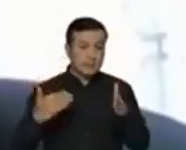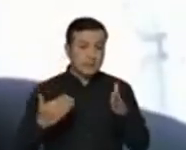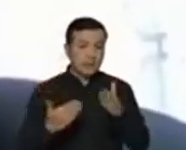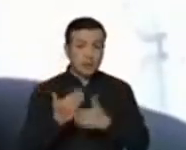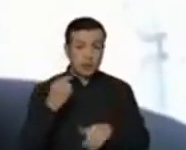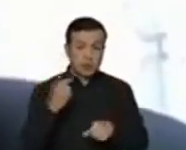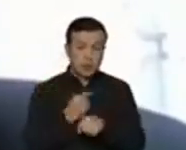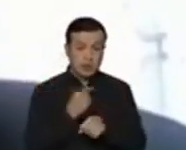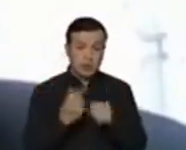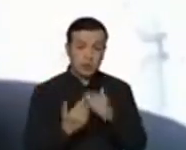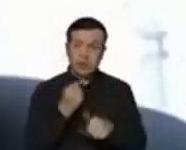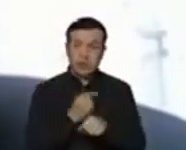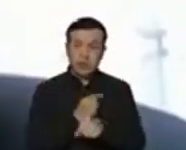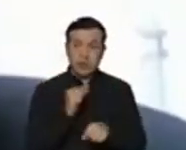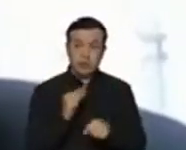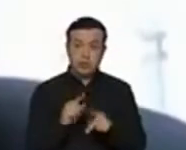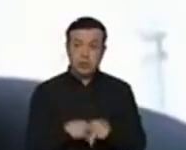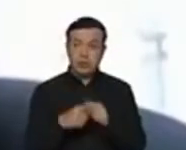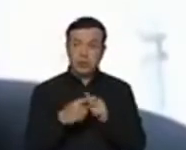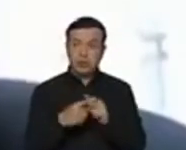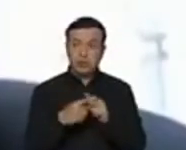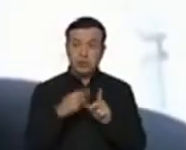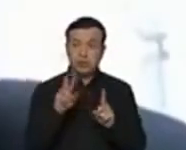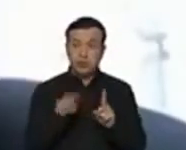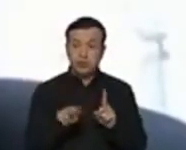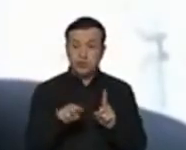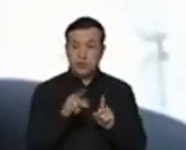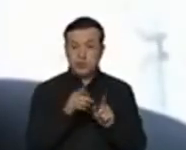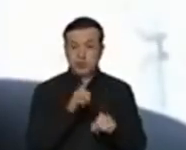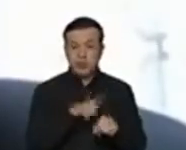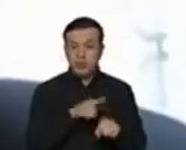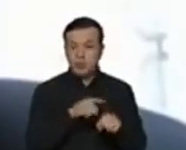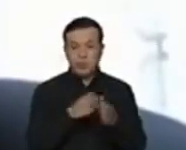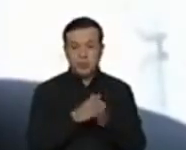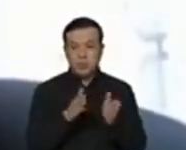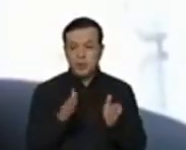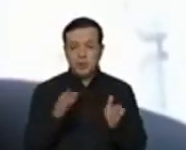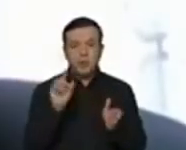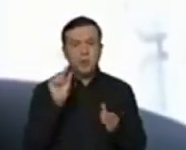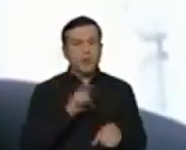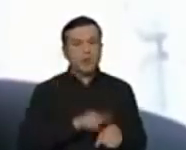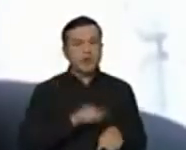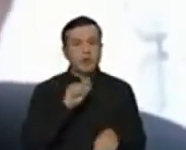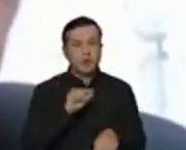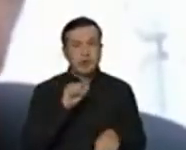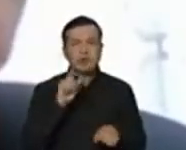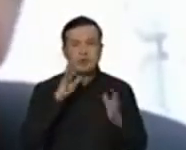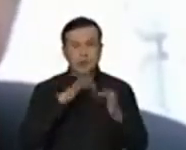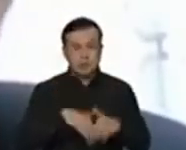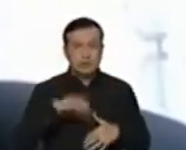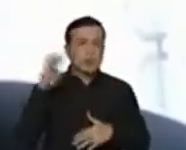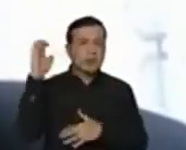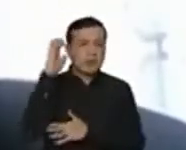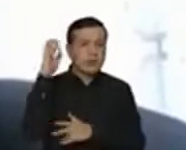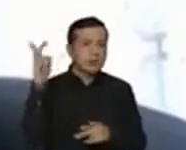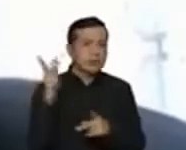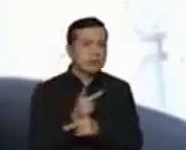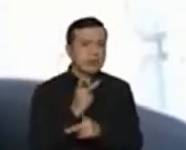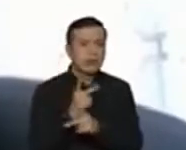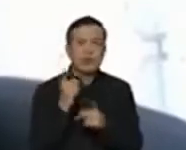que apenas no tenemos ni dos meses. Nos ha cogido, pues, evidentemente, todo este tema de la crisis. El